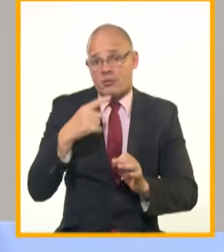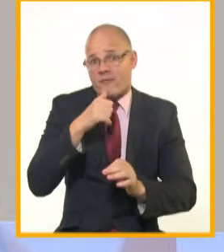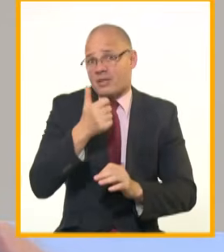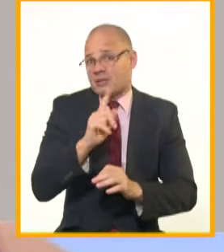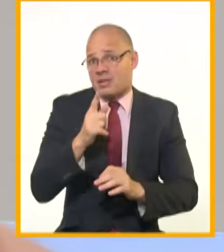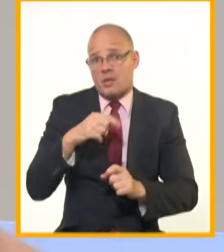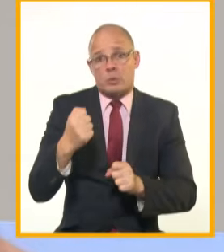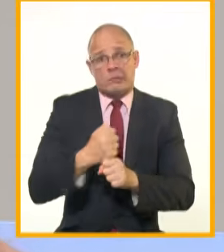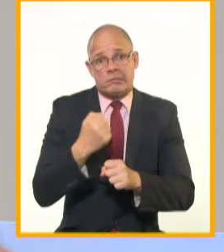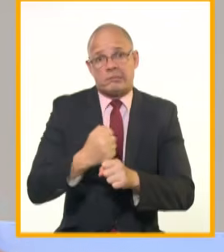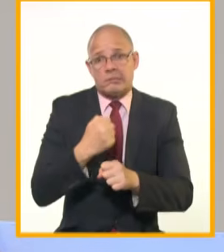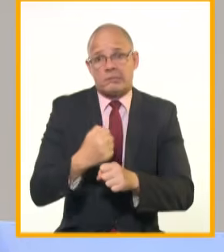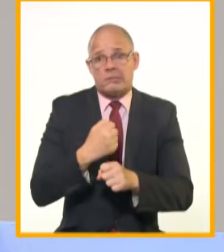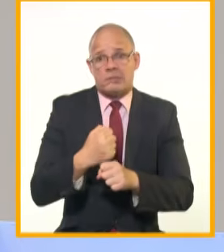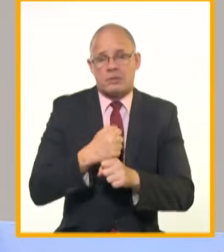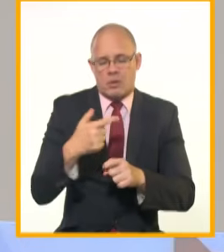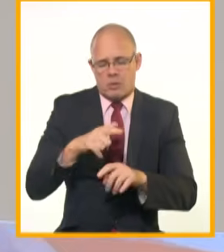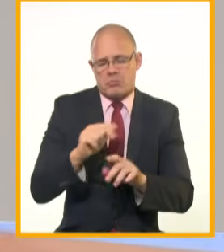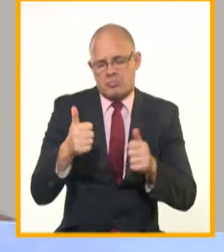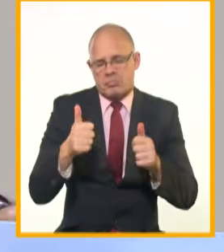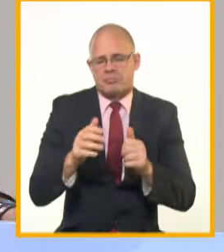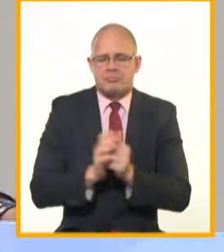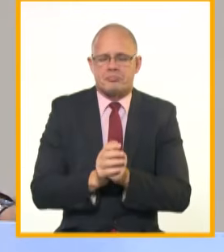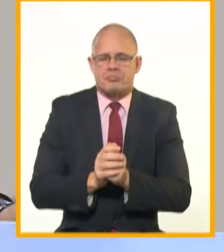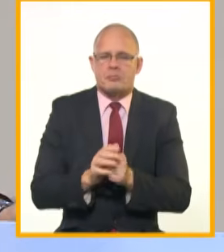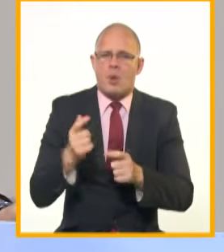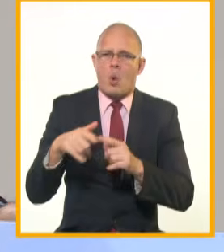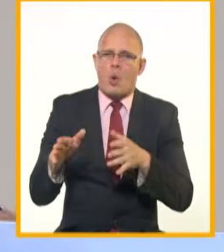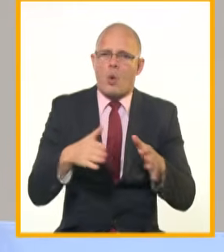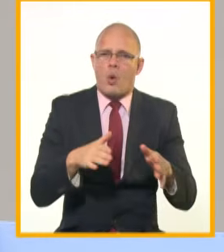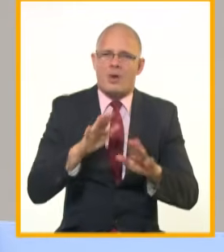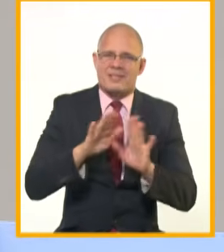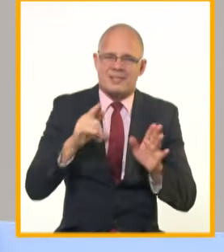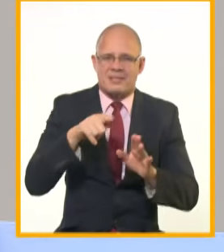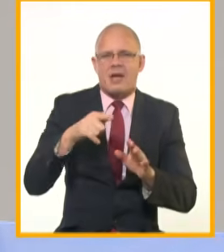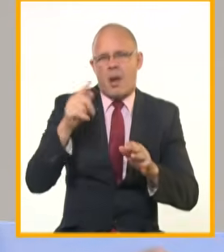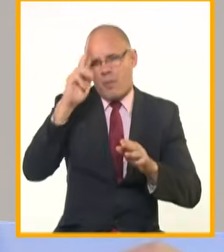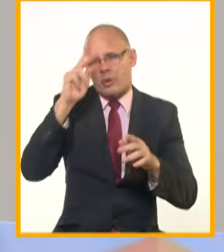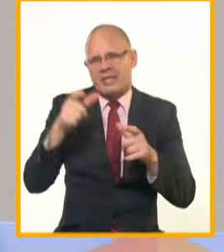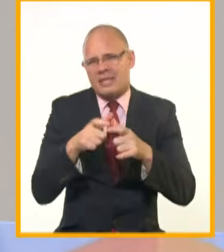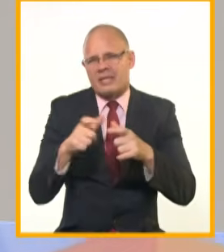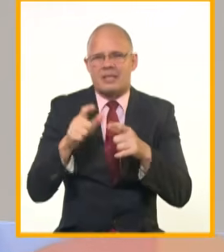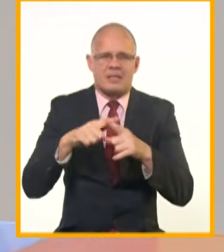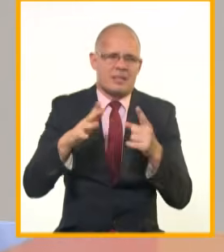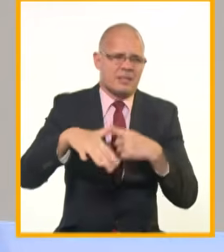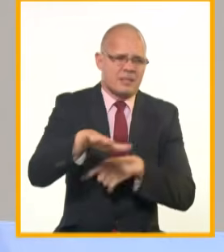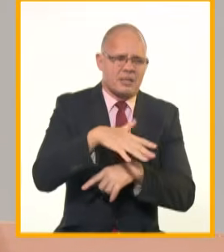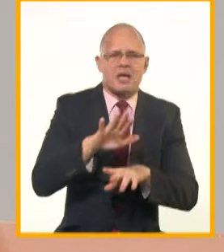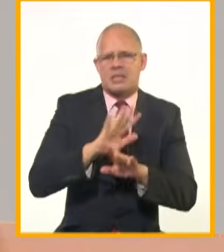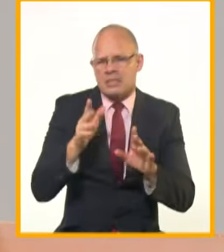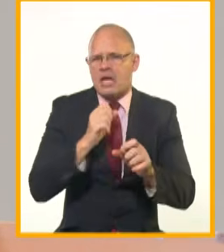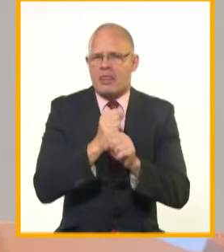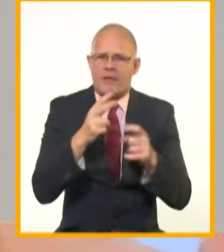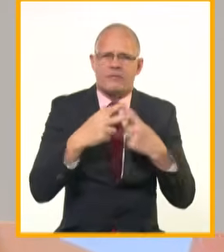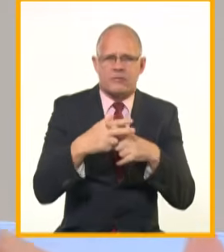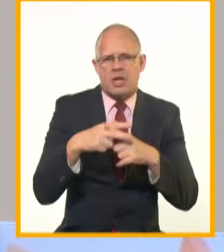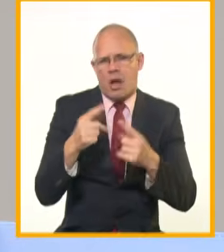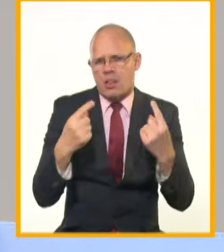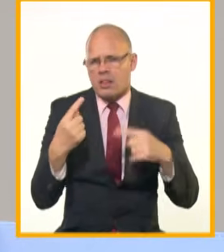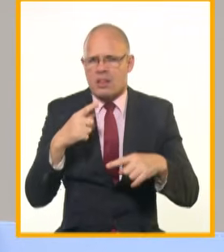lograr para hacerlo, para poder lograrlo. Igualmente se ha trabajado en el resto de los policlínicos de la provincia, en